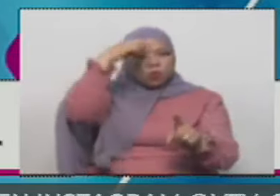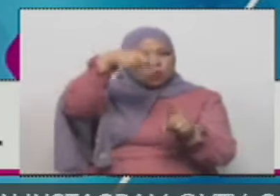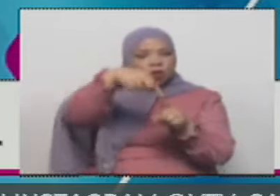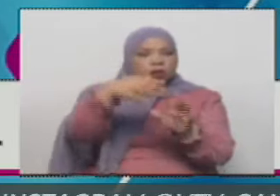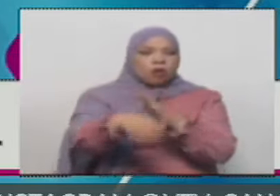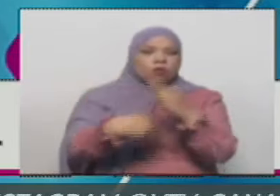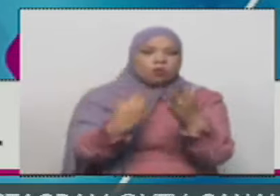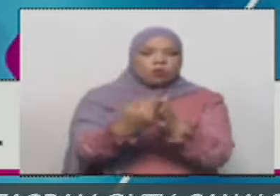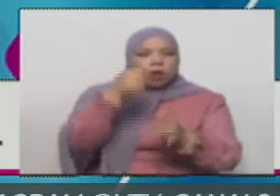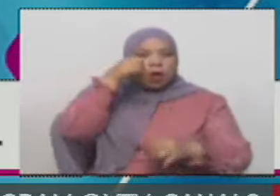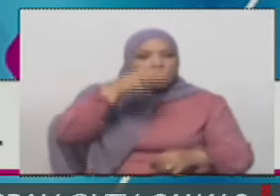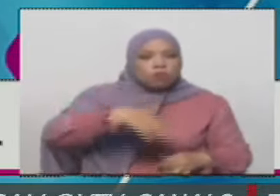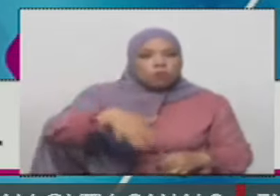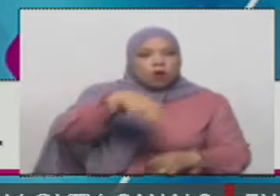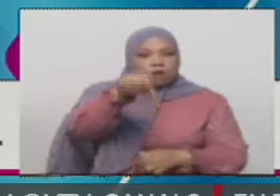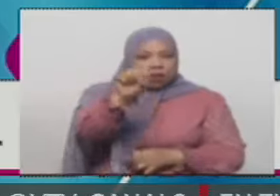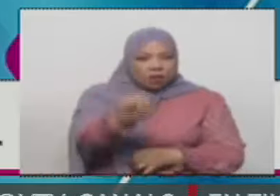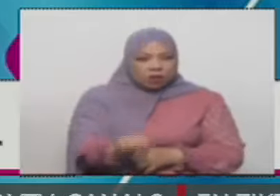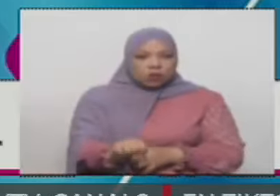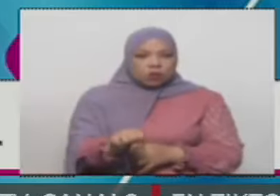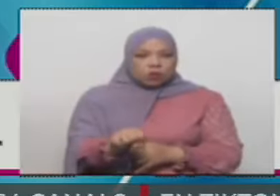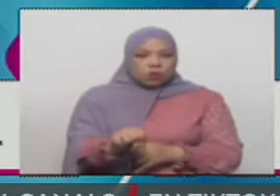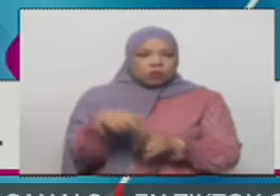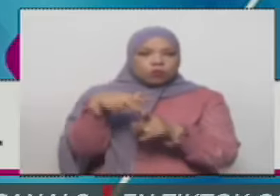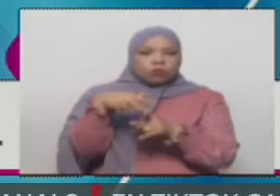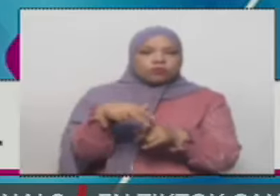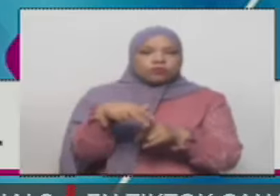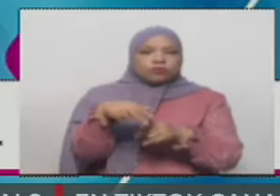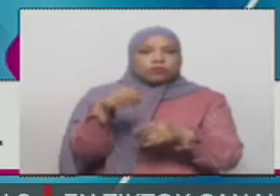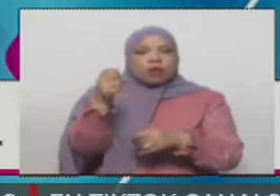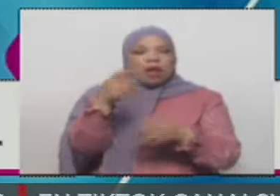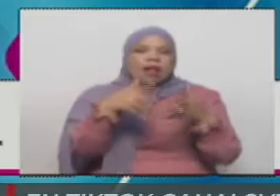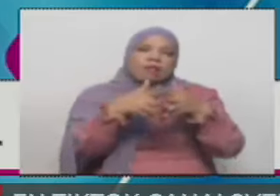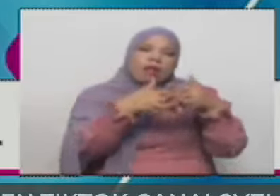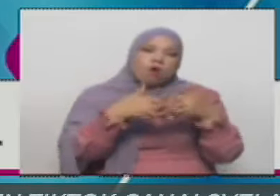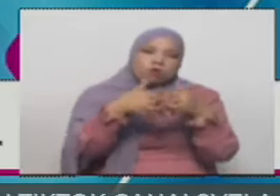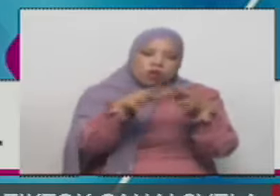hacia los pueblos del sur, que se expresó